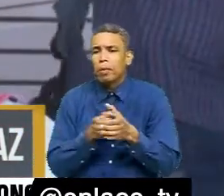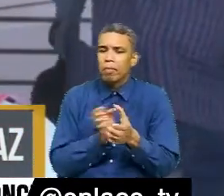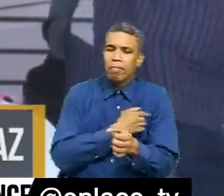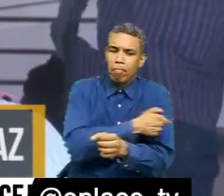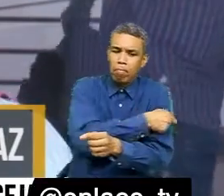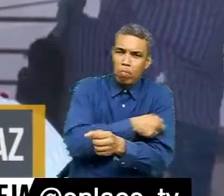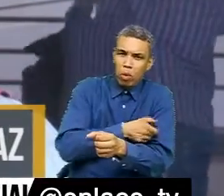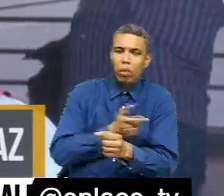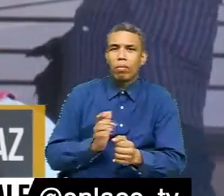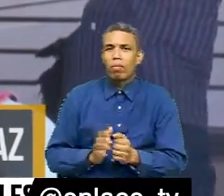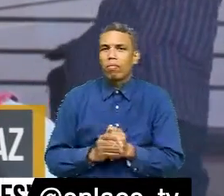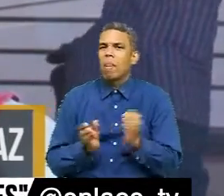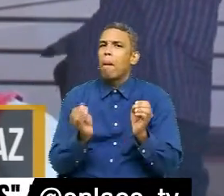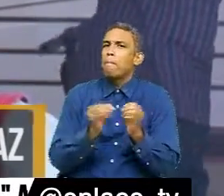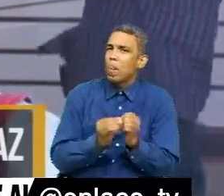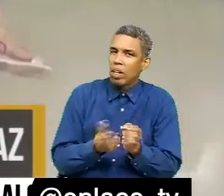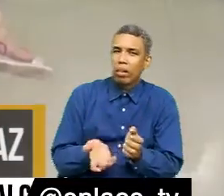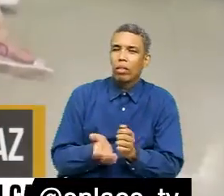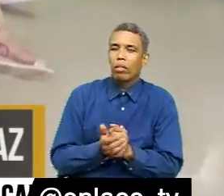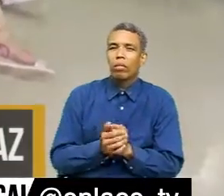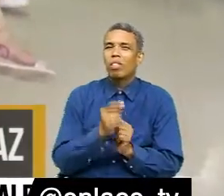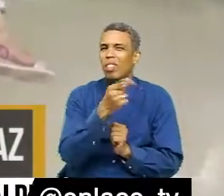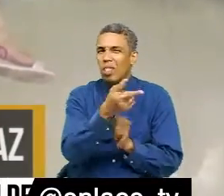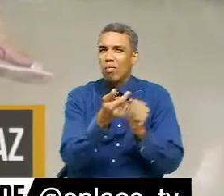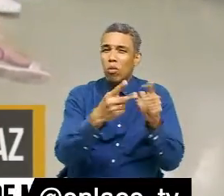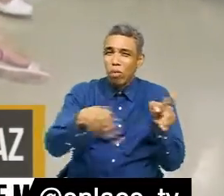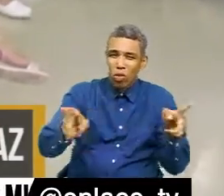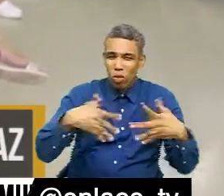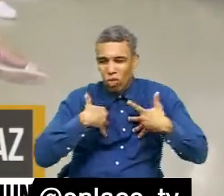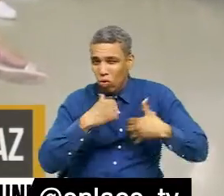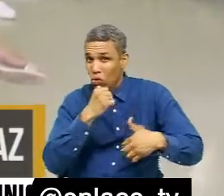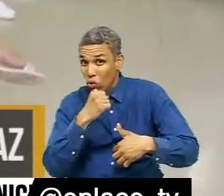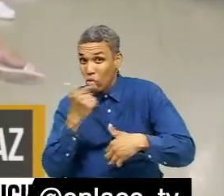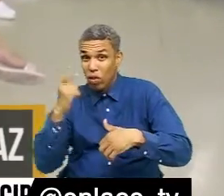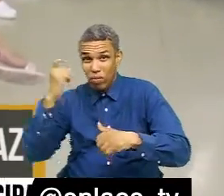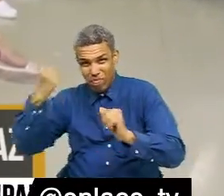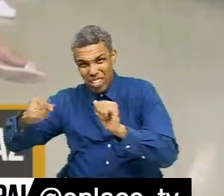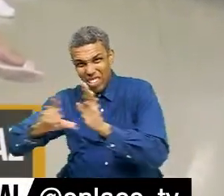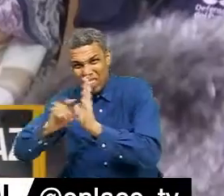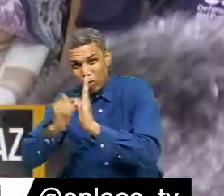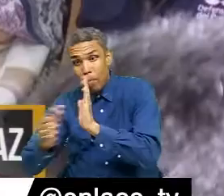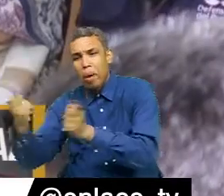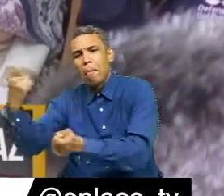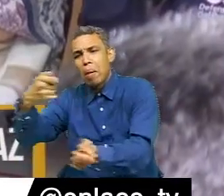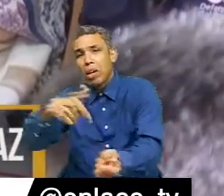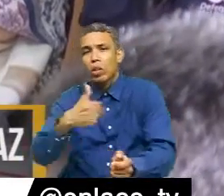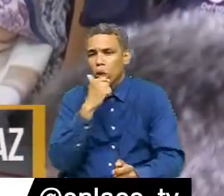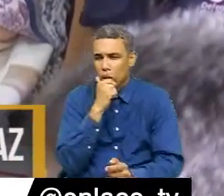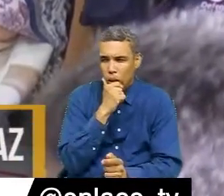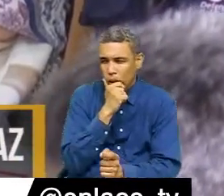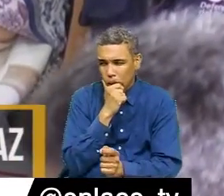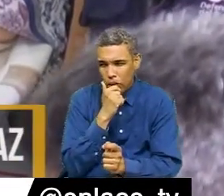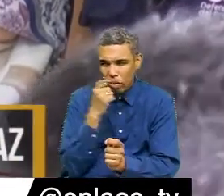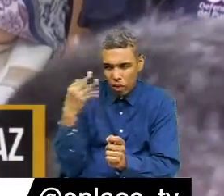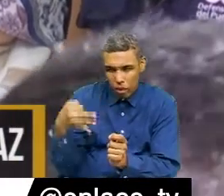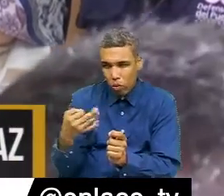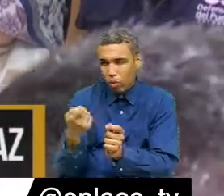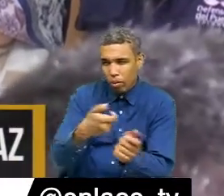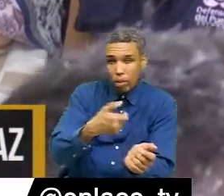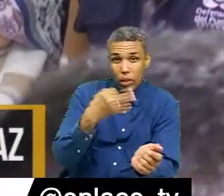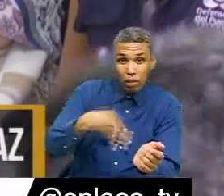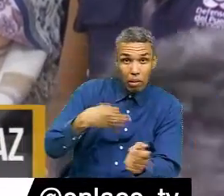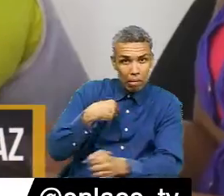y recursos de víctimas. La reactivación de la Mesa por la Vida y la Paz fue hecha por representantes de organizaciones sociales, del gobierno